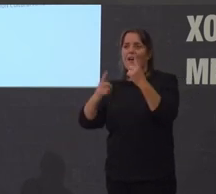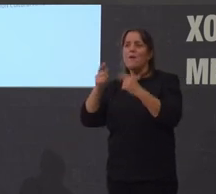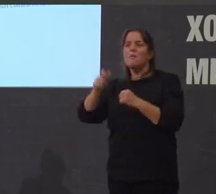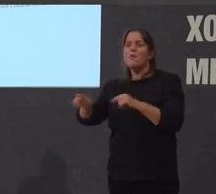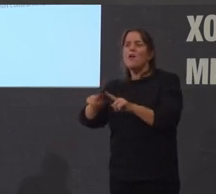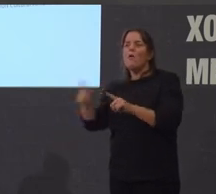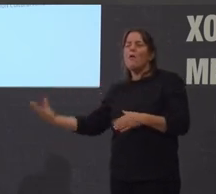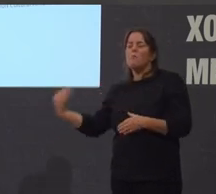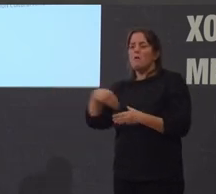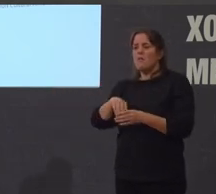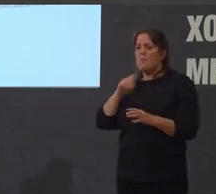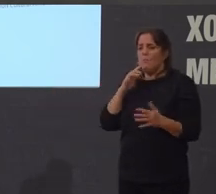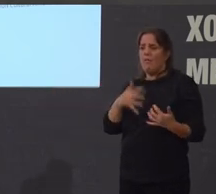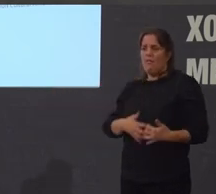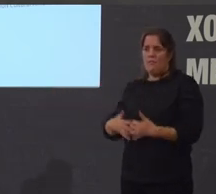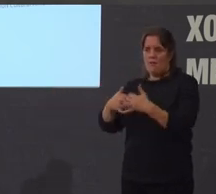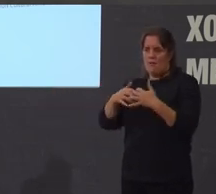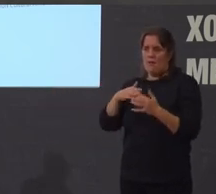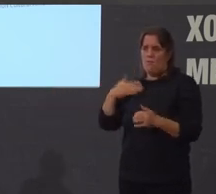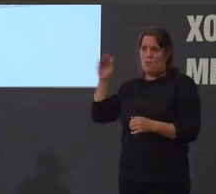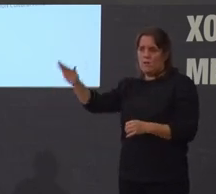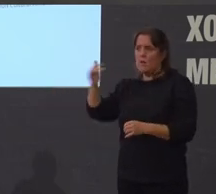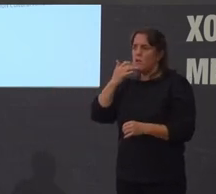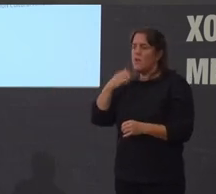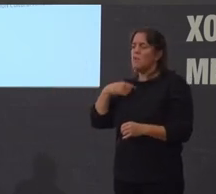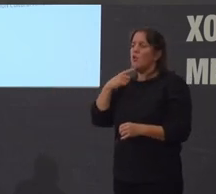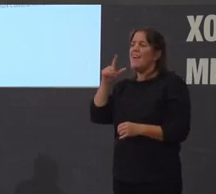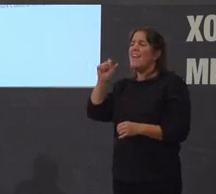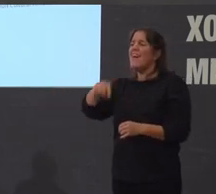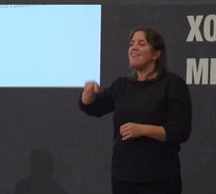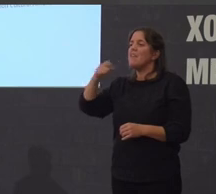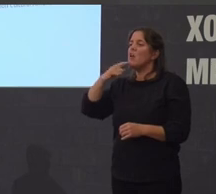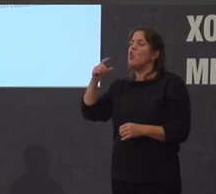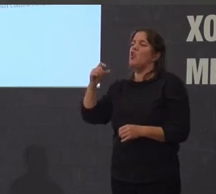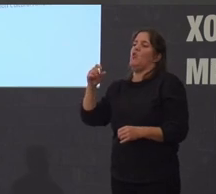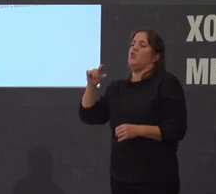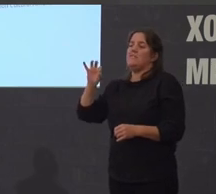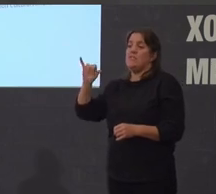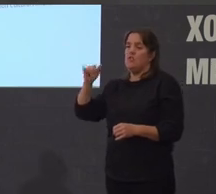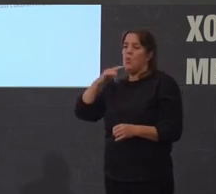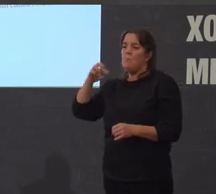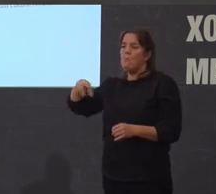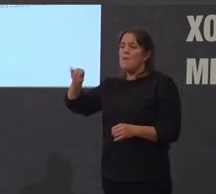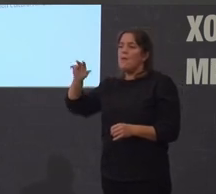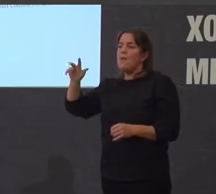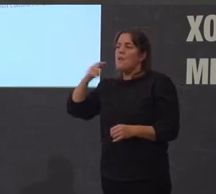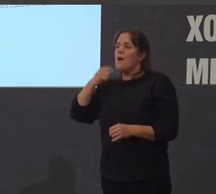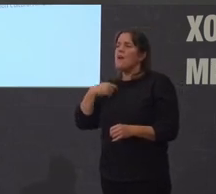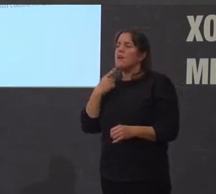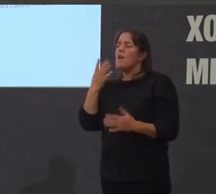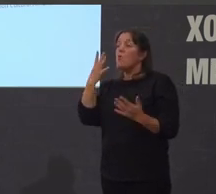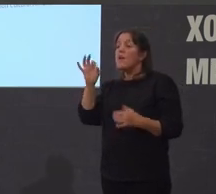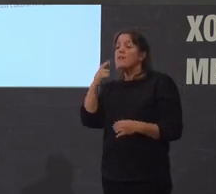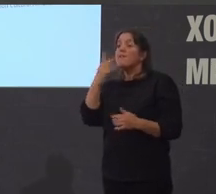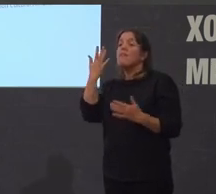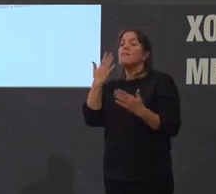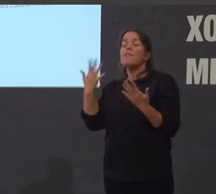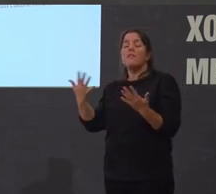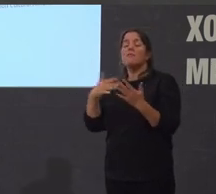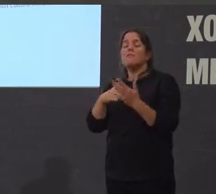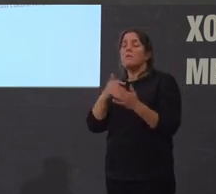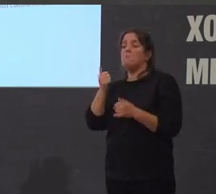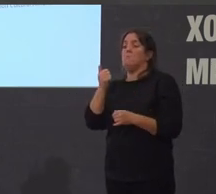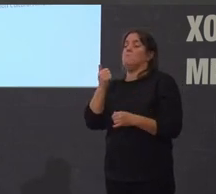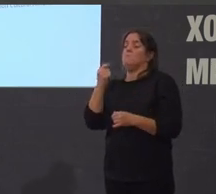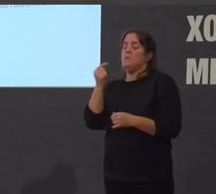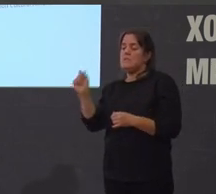sumaron a golpe militar como el caso de prudencia landing o isidoro millán que no son los 40 o sancionen con multa de mil pesetas aparte del